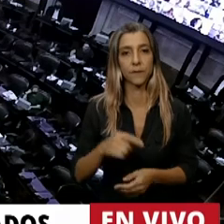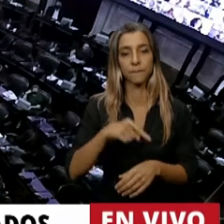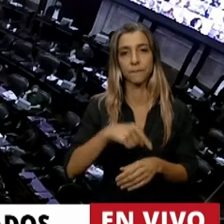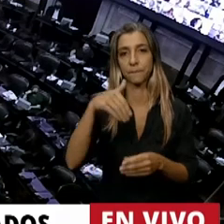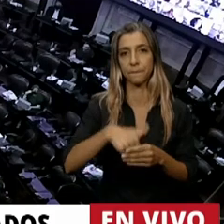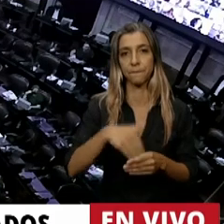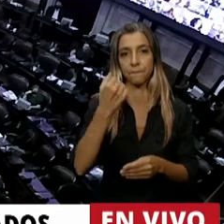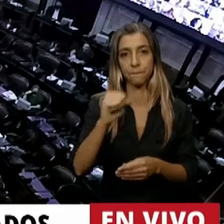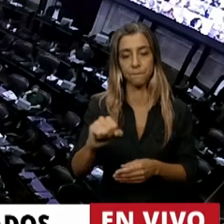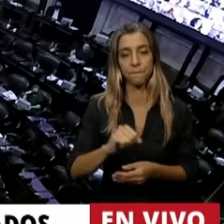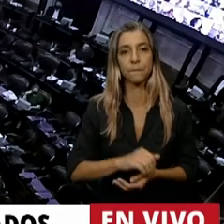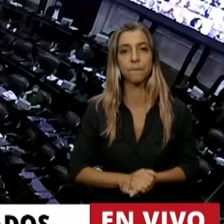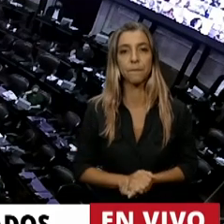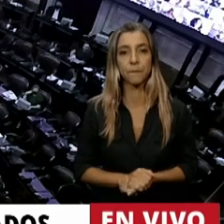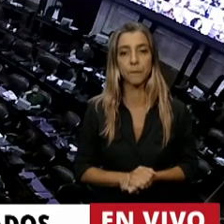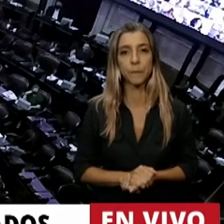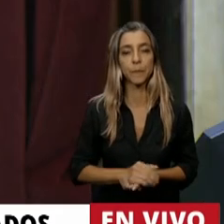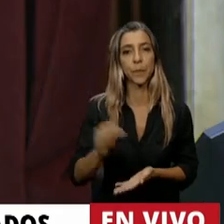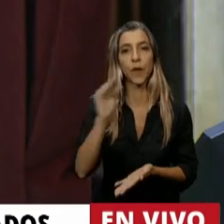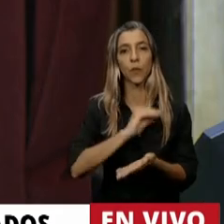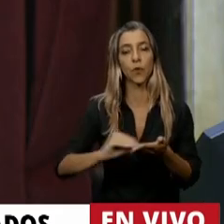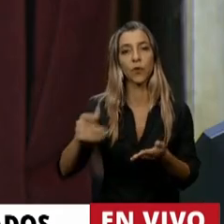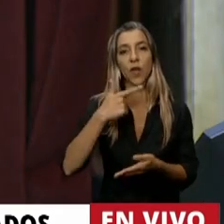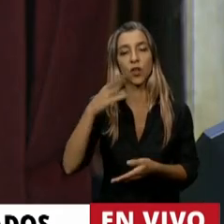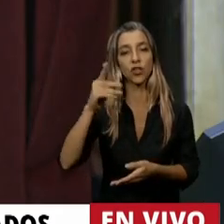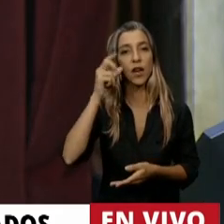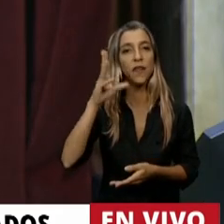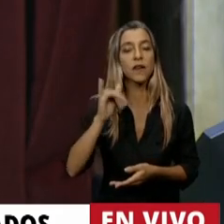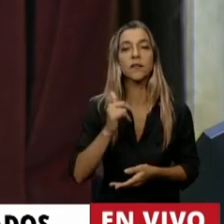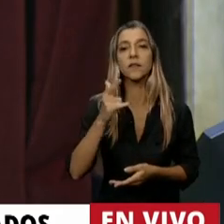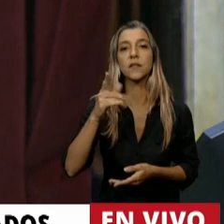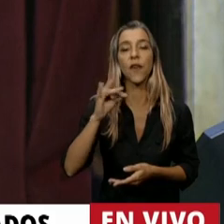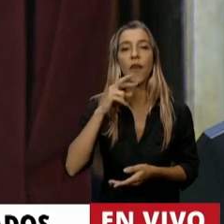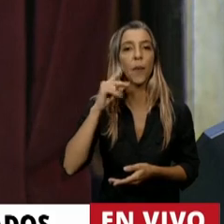Ausente a la hora de votar. Diputado Schlerer David.